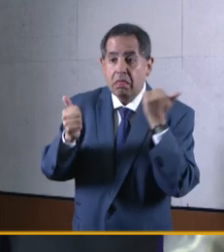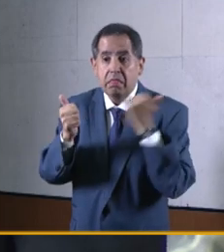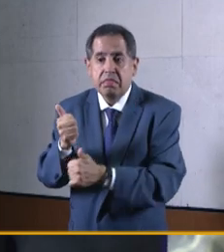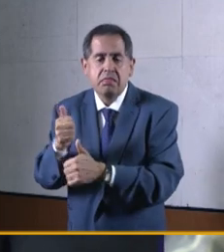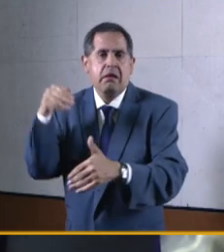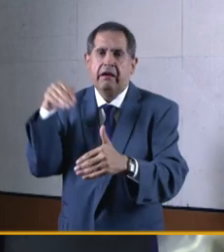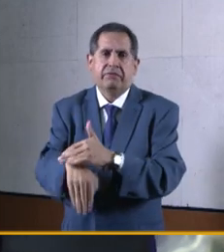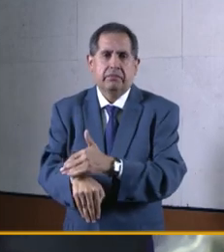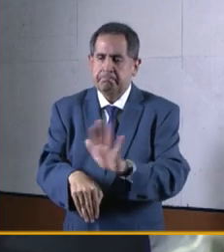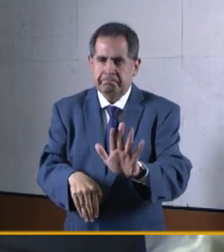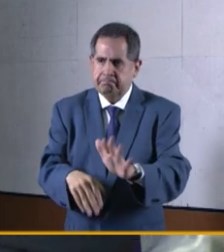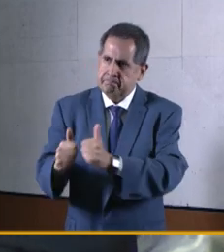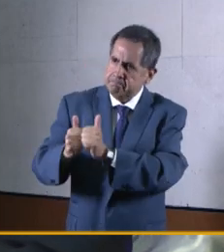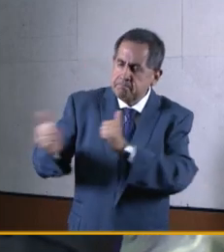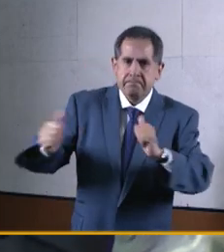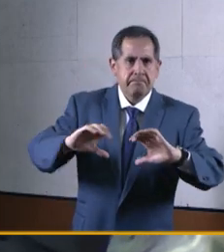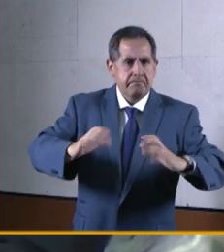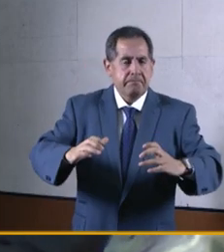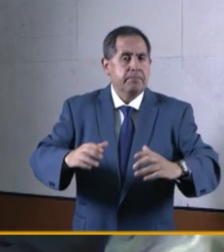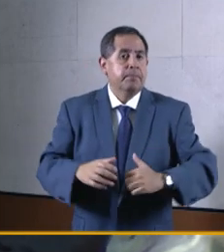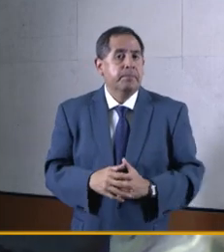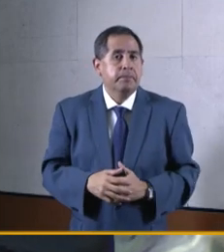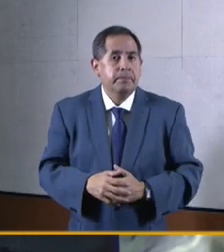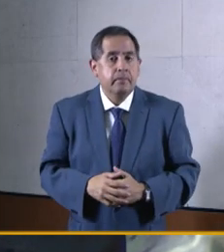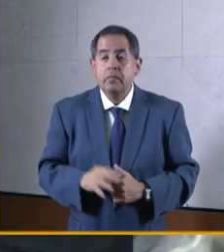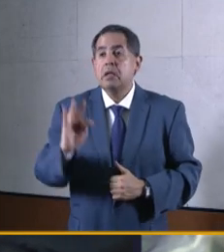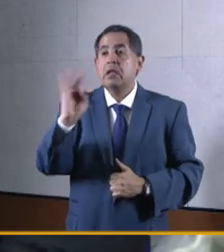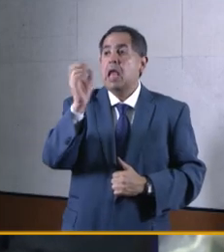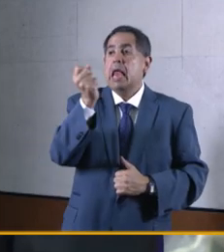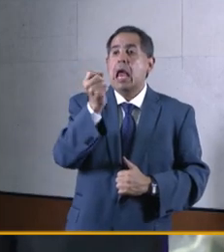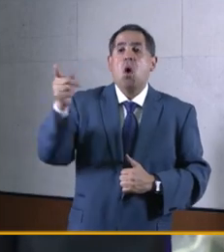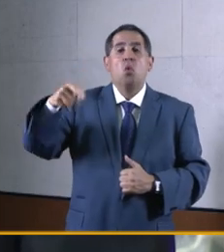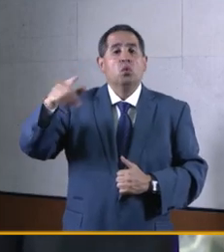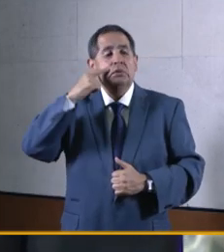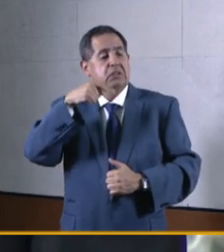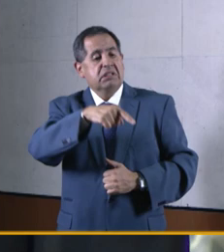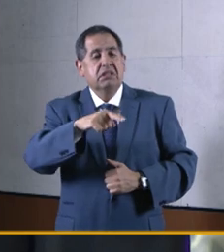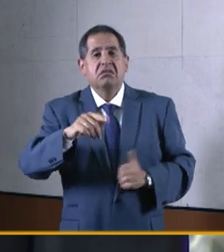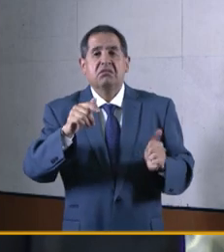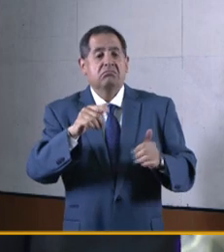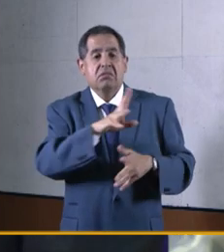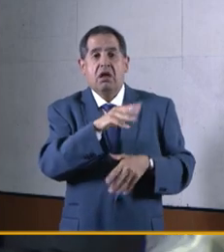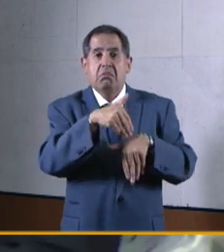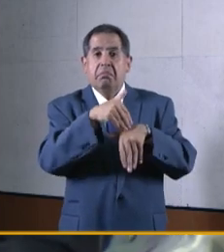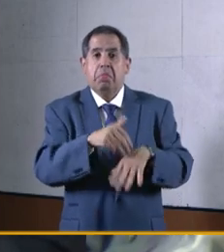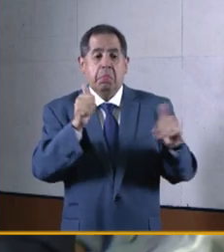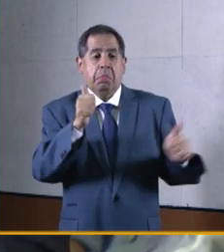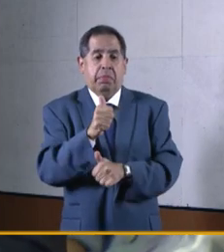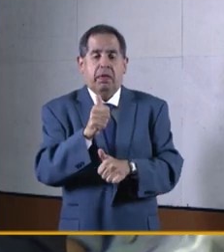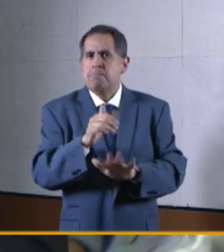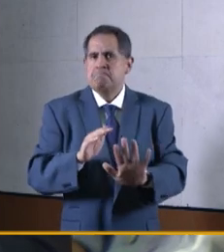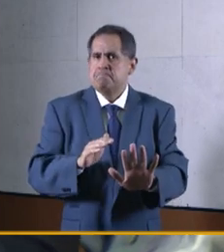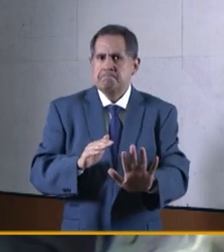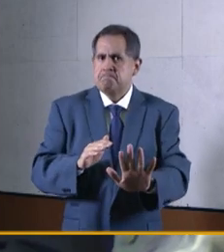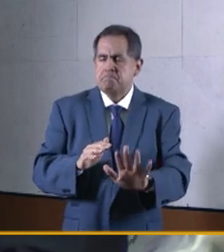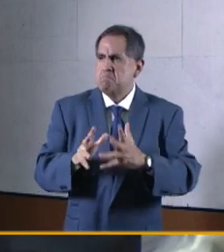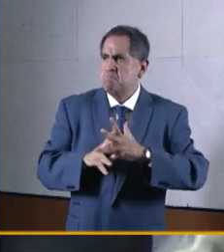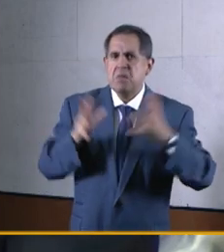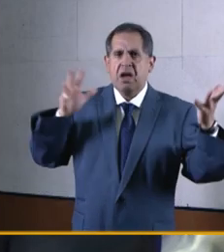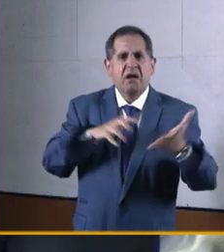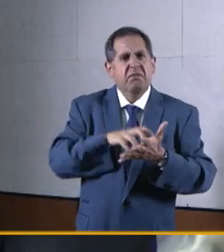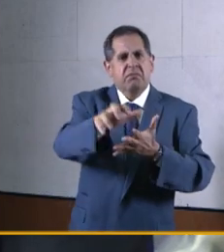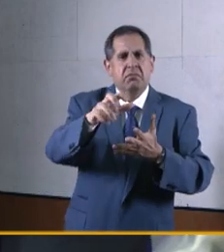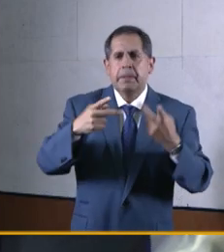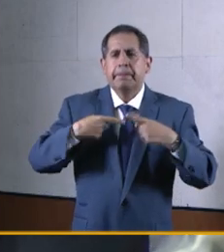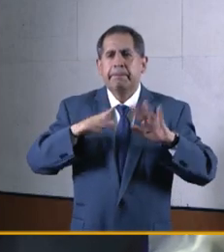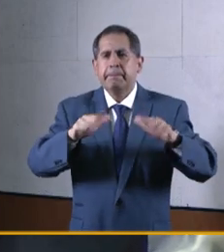bordo algunos pudieran querer el ocaso de esta libertad pero somos más yo diría que el